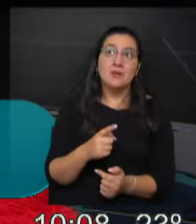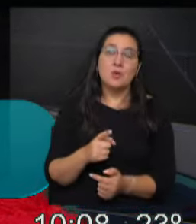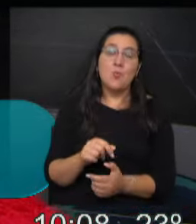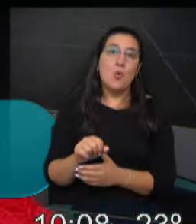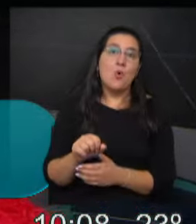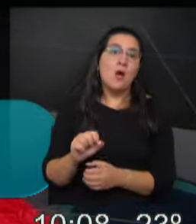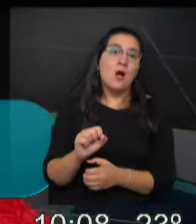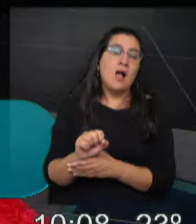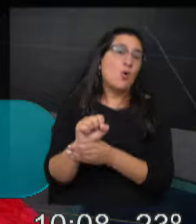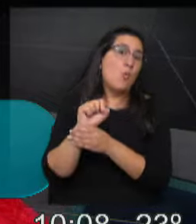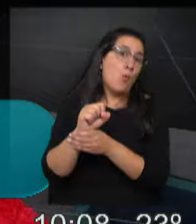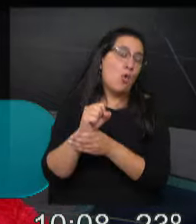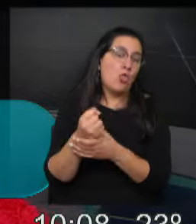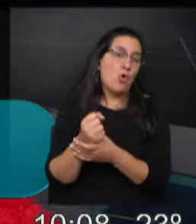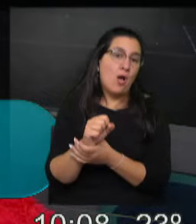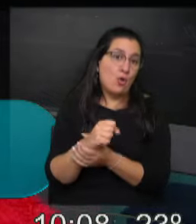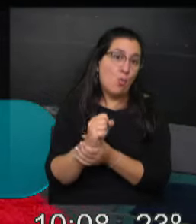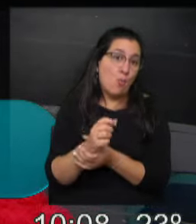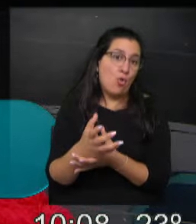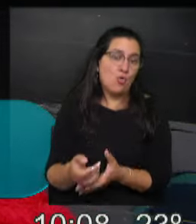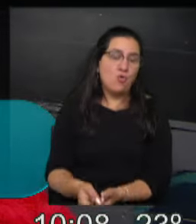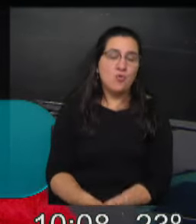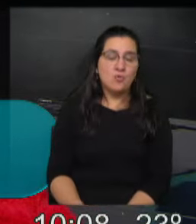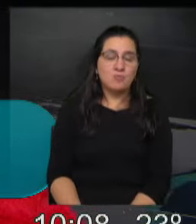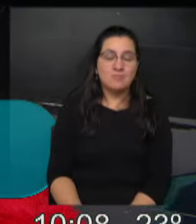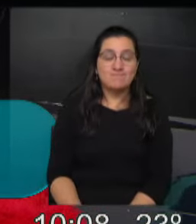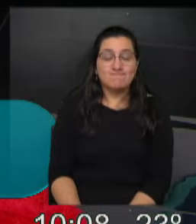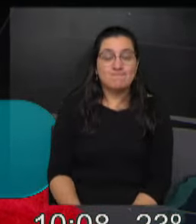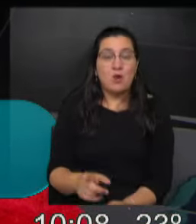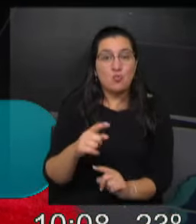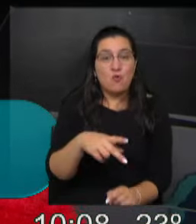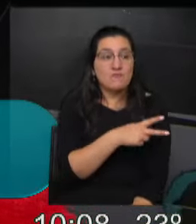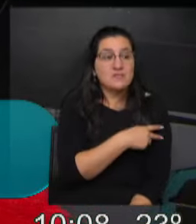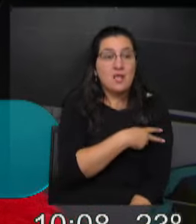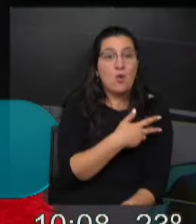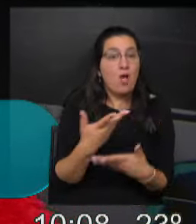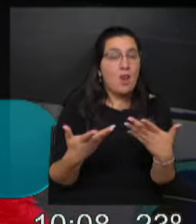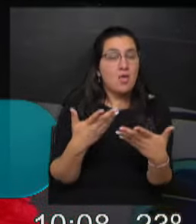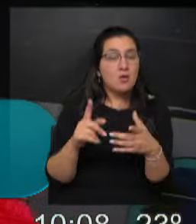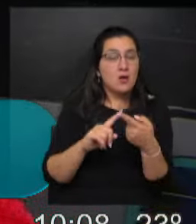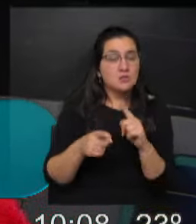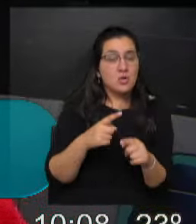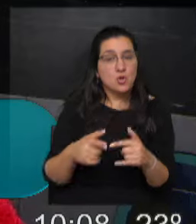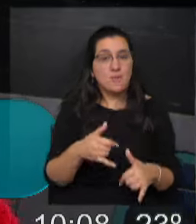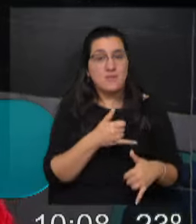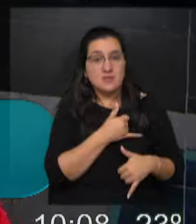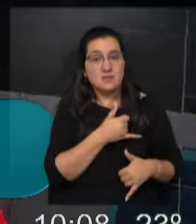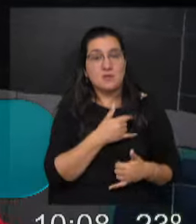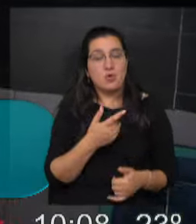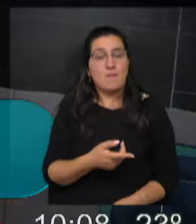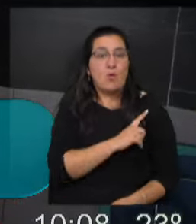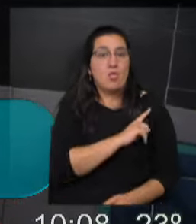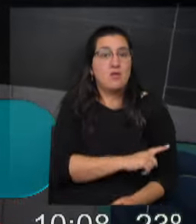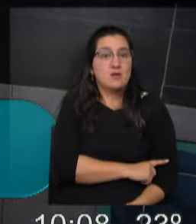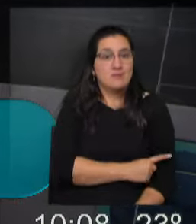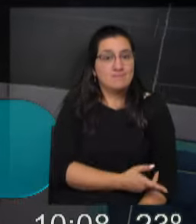de algún general, algún oficial, algo relacionado con la jerarquía dentro